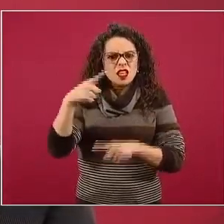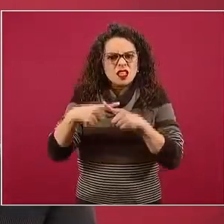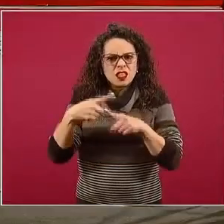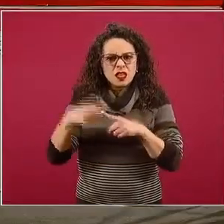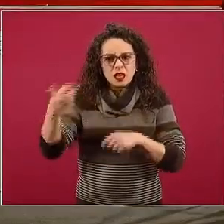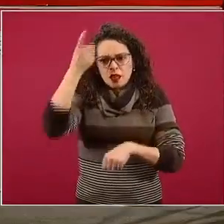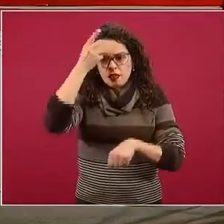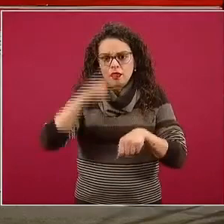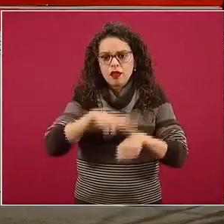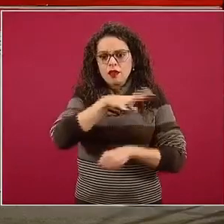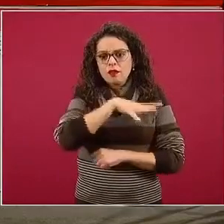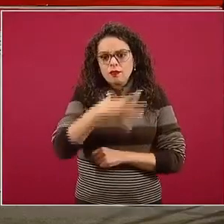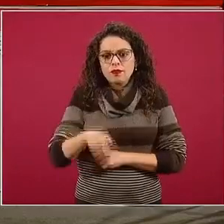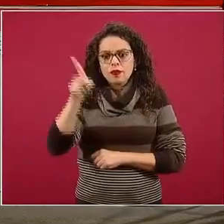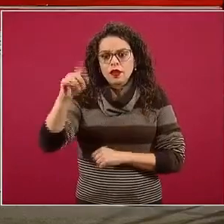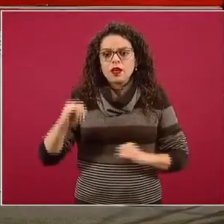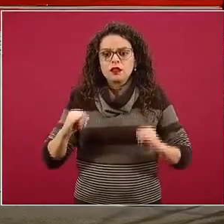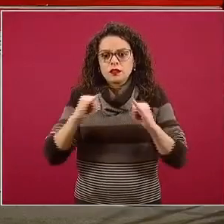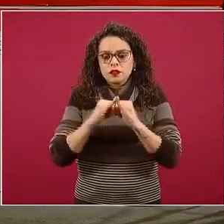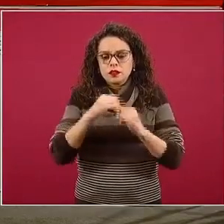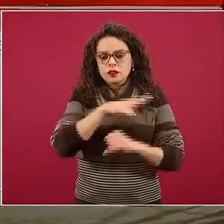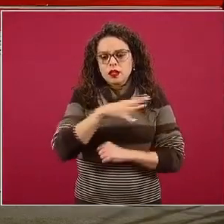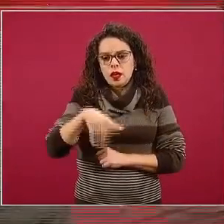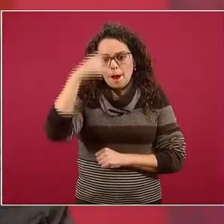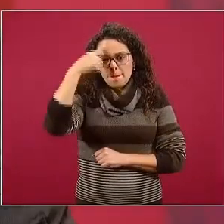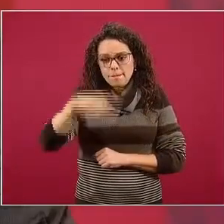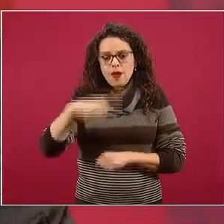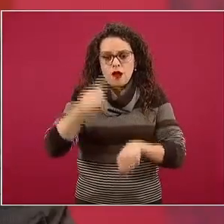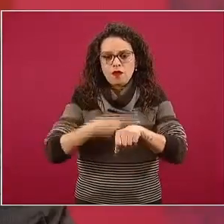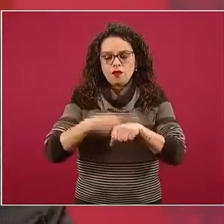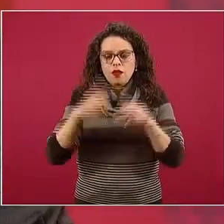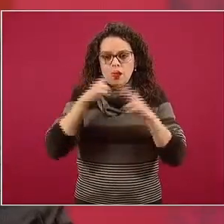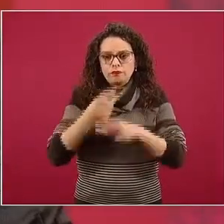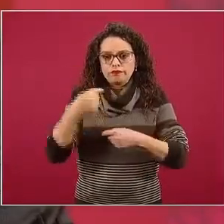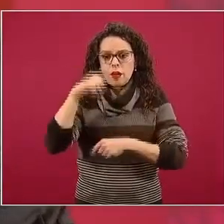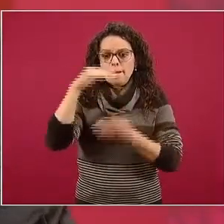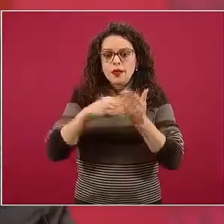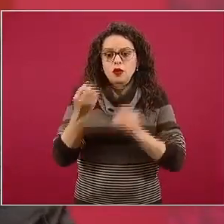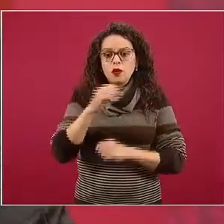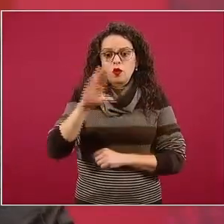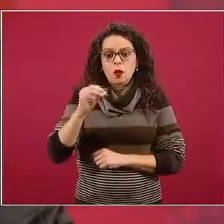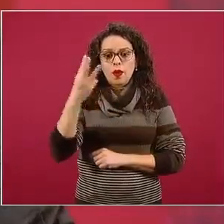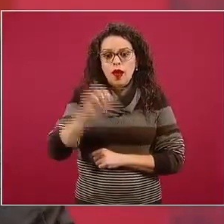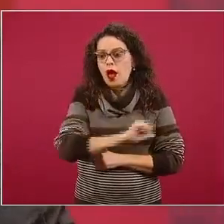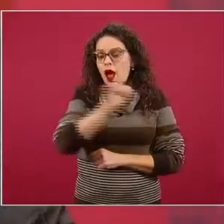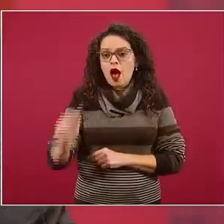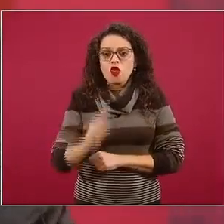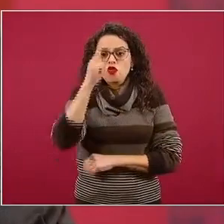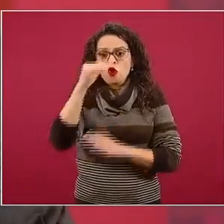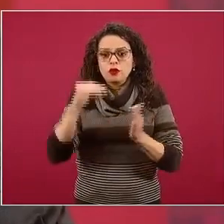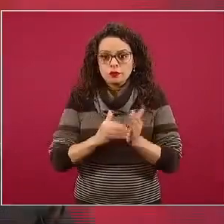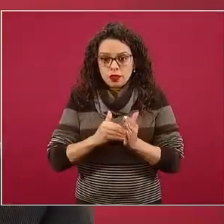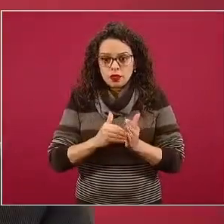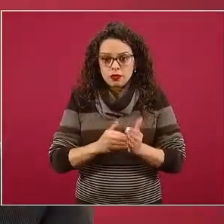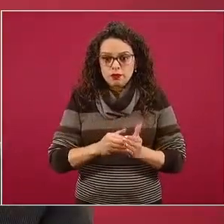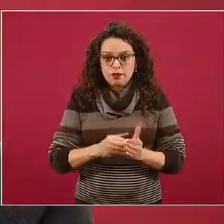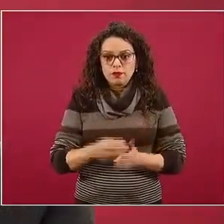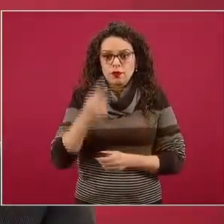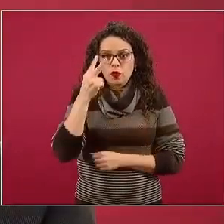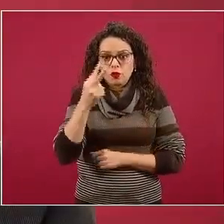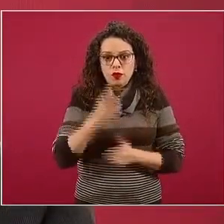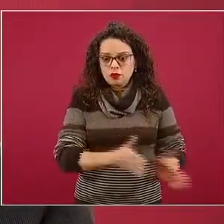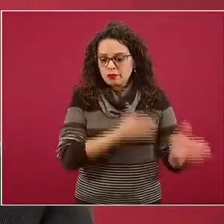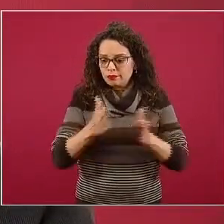Instituto Nacional de Enfermedades Respiratorias de 1993 al año 2000, dos periodos consecutivos, que es lo que permite la